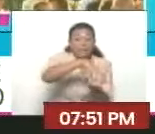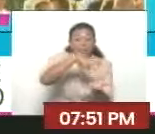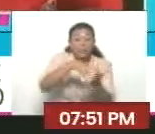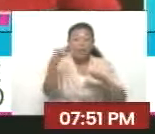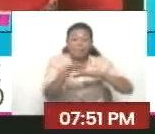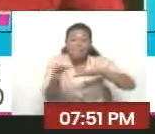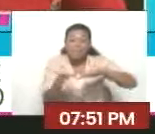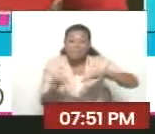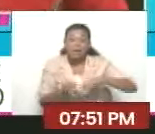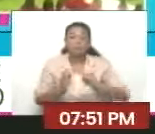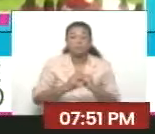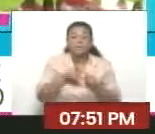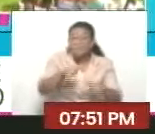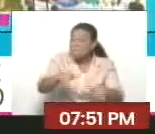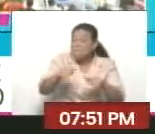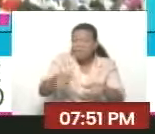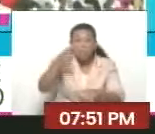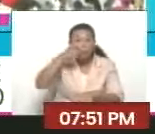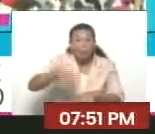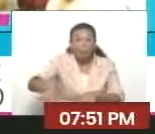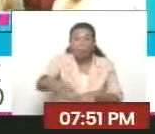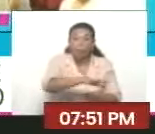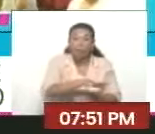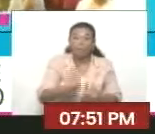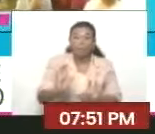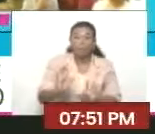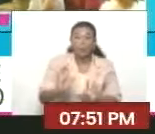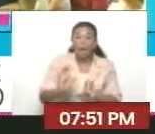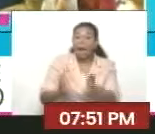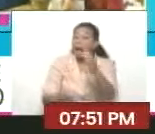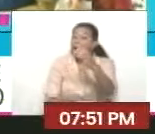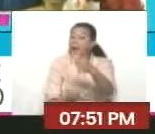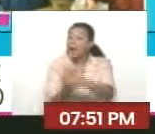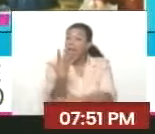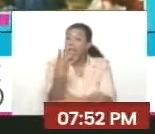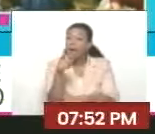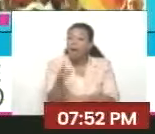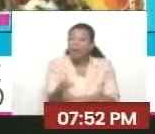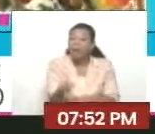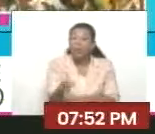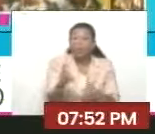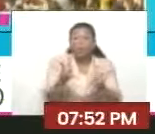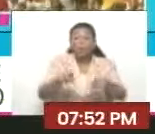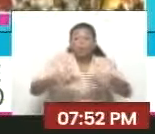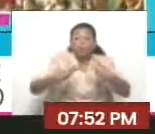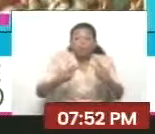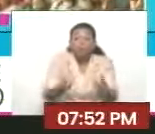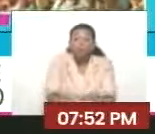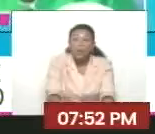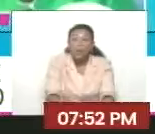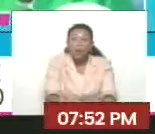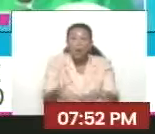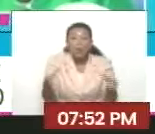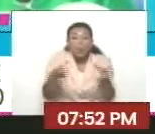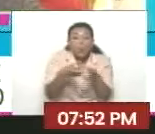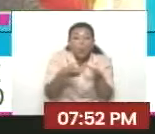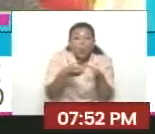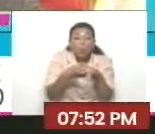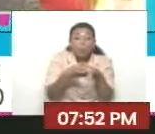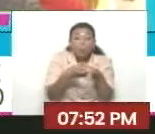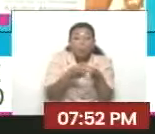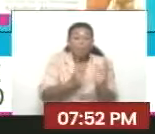sectorial. Y llamé a la conformación de un nuevo, poderoso y